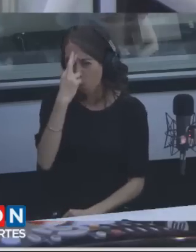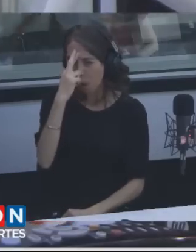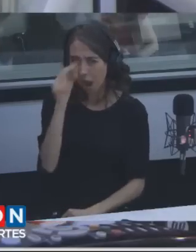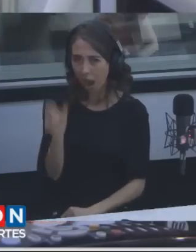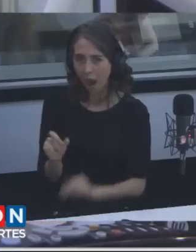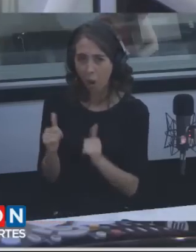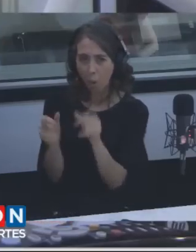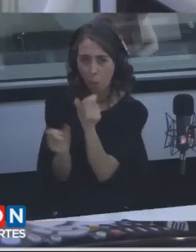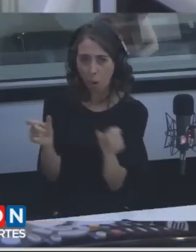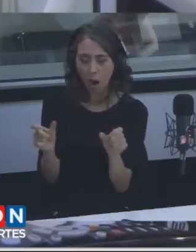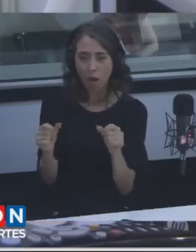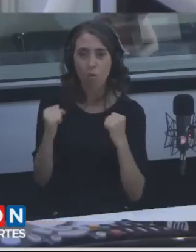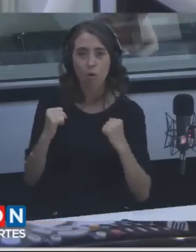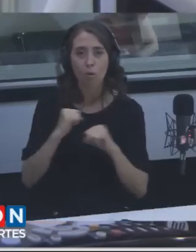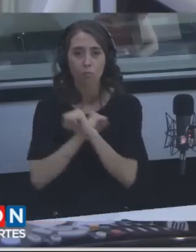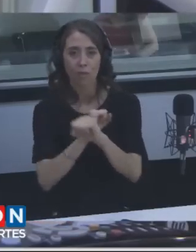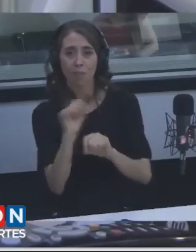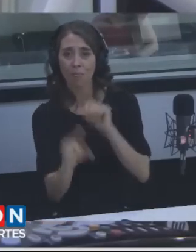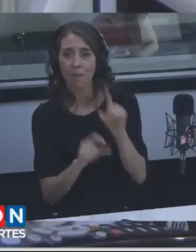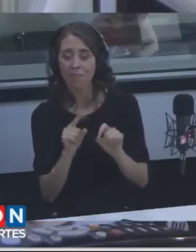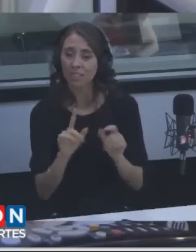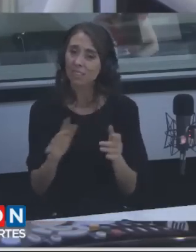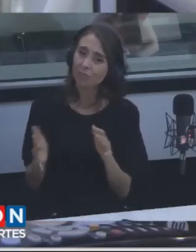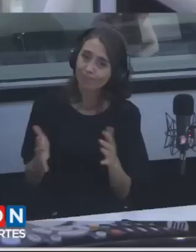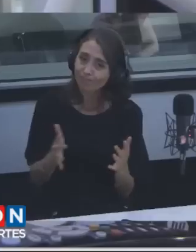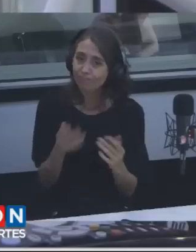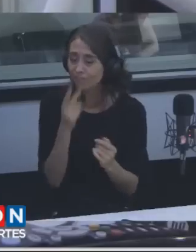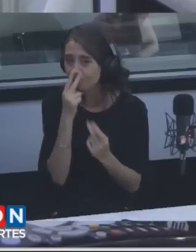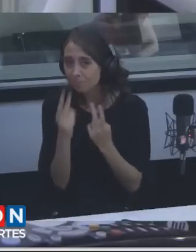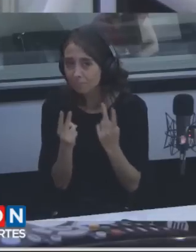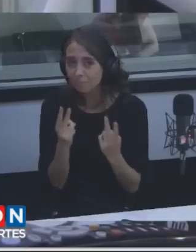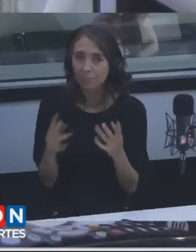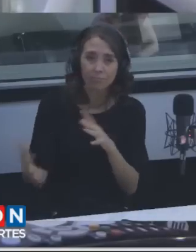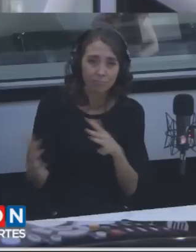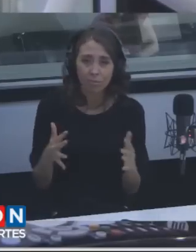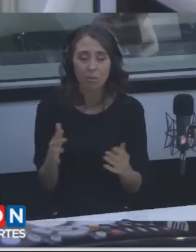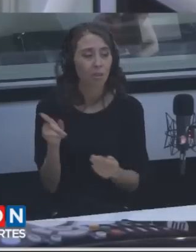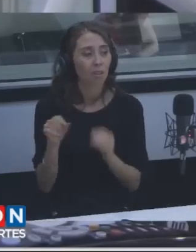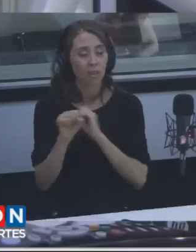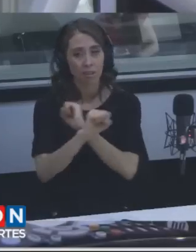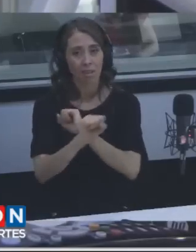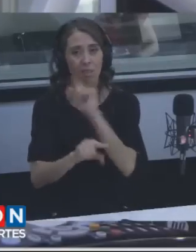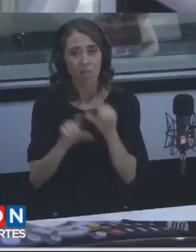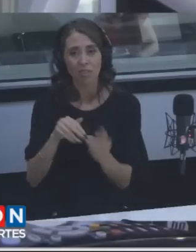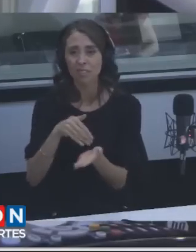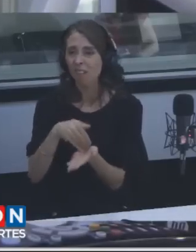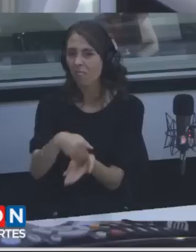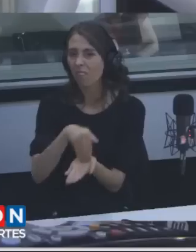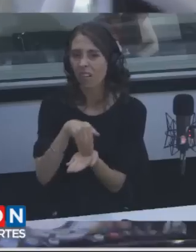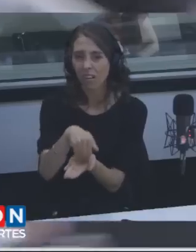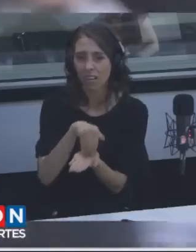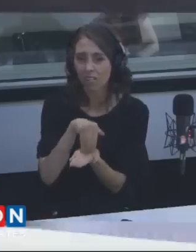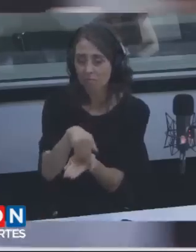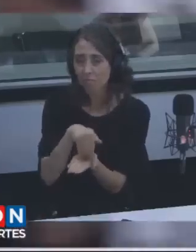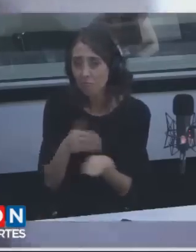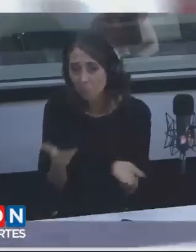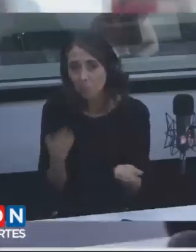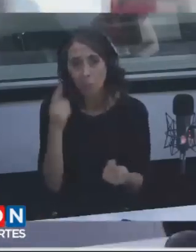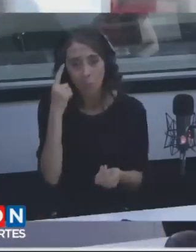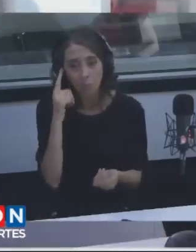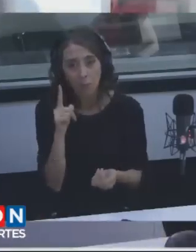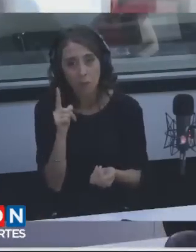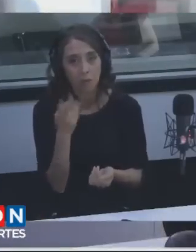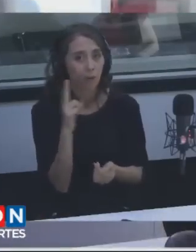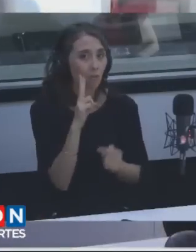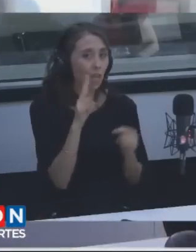a su fortaleza defensiva, sobre todo. Lo encontré muy, muy frágil defensivo, frágil desde el comienzo. Pero ¿qué hablamos acá el